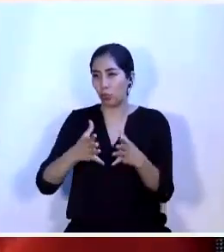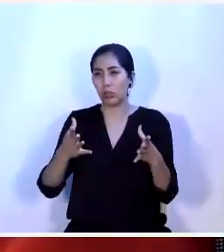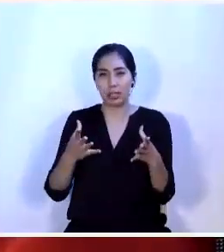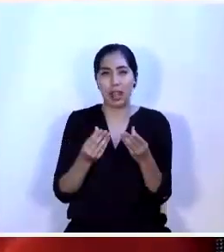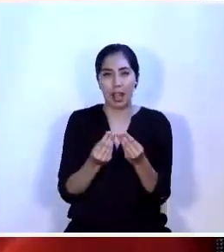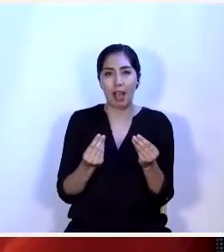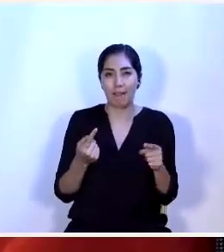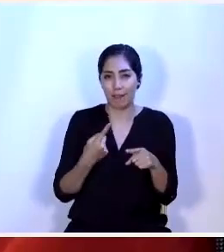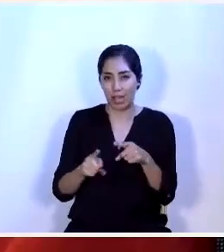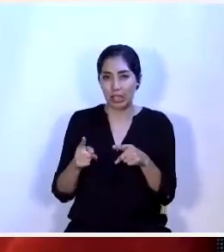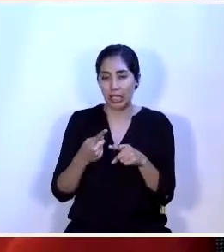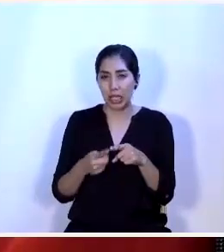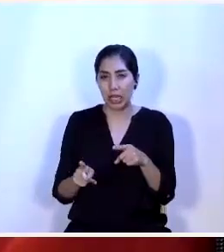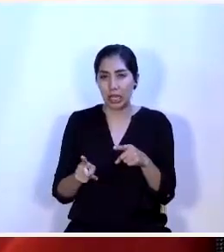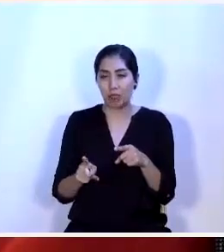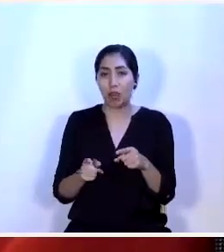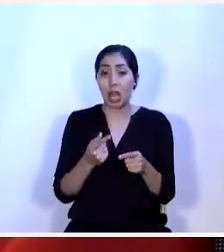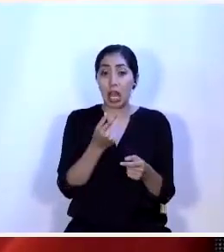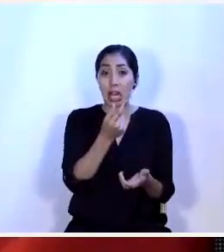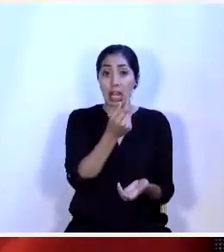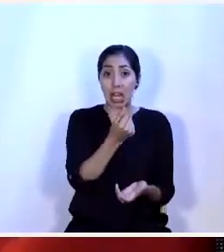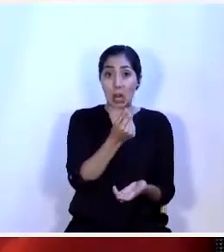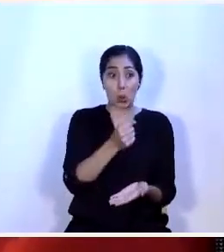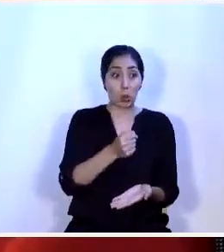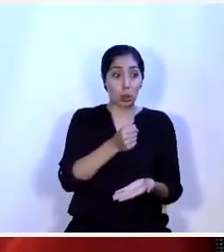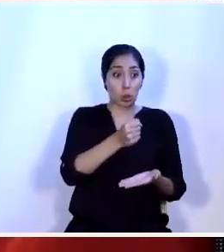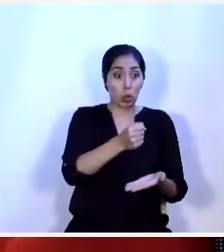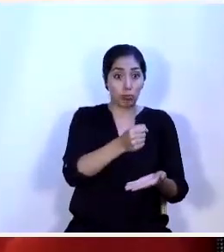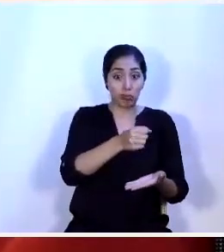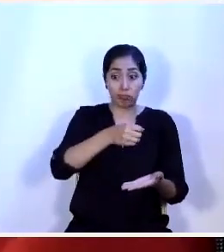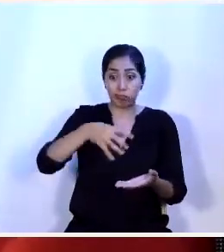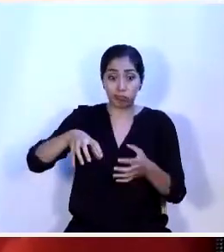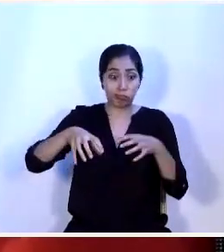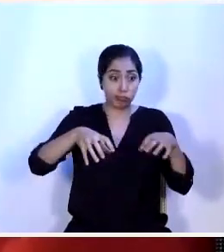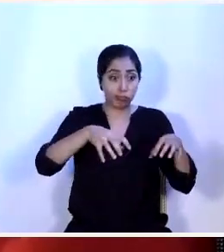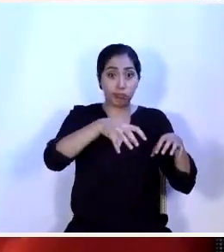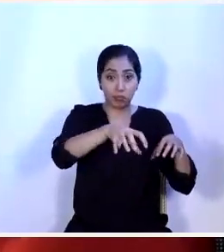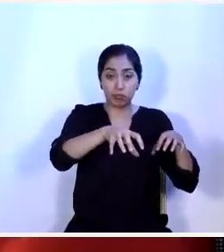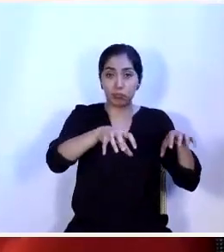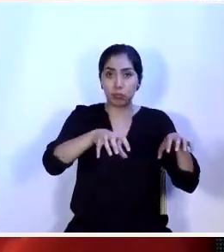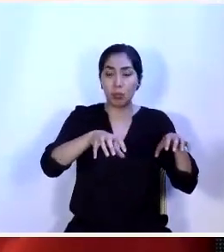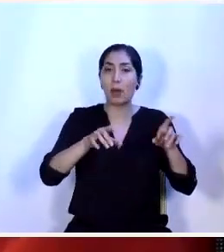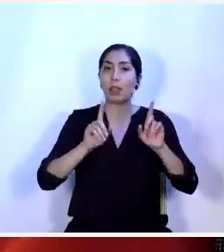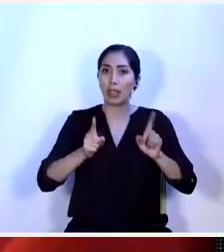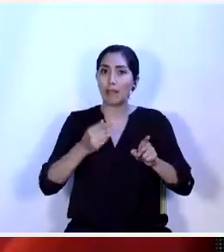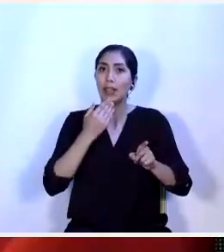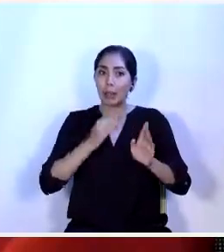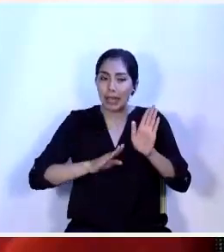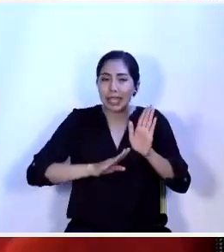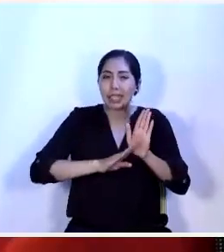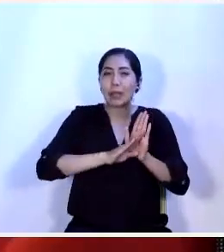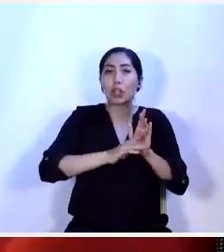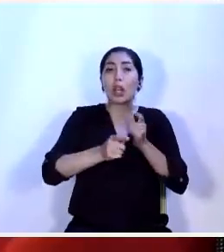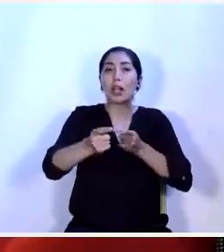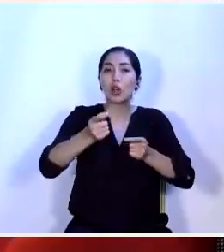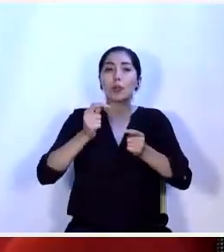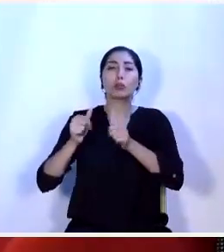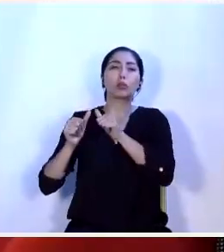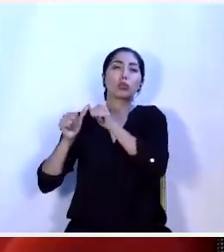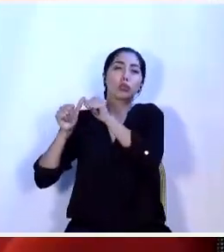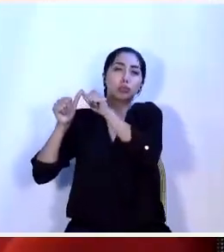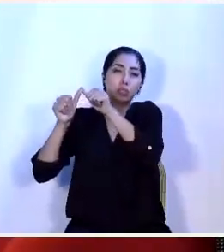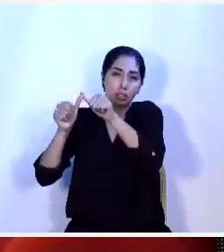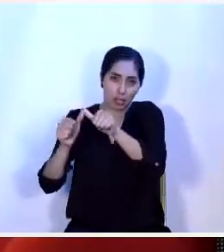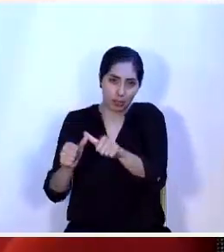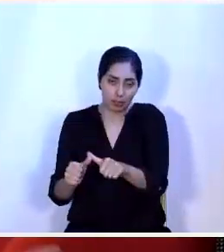haber redistribución de recursos si es que esto no viene de la mano con un crecimiento económico sostenible. Y a su